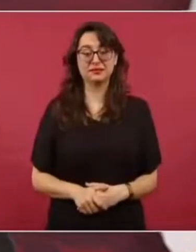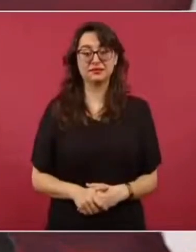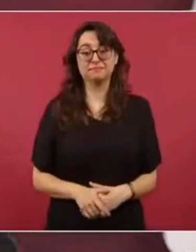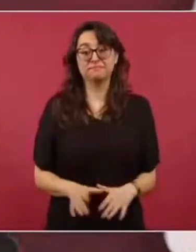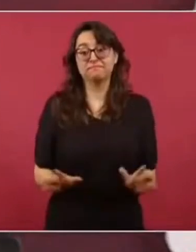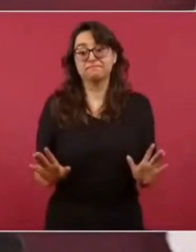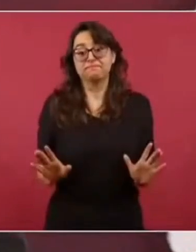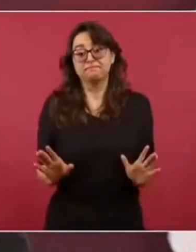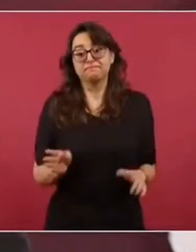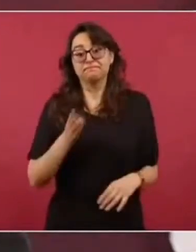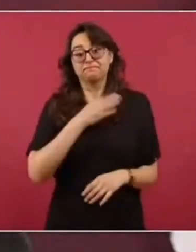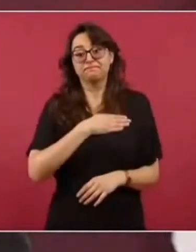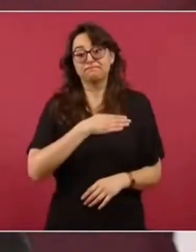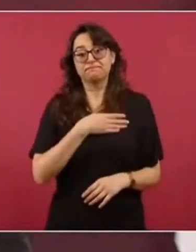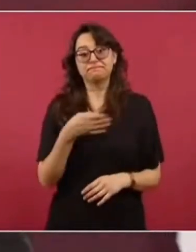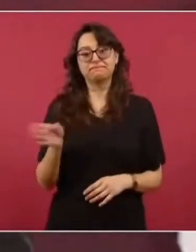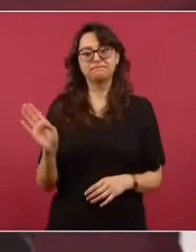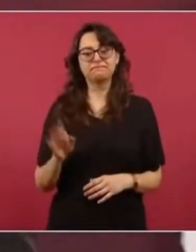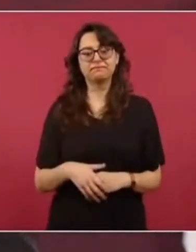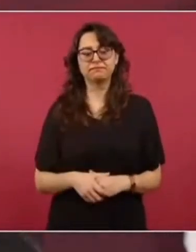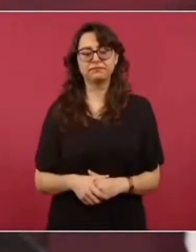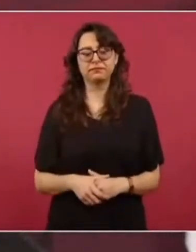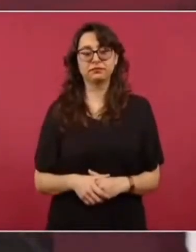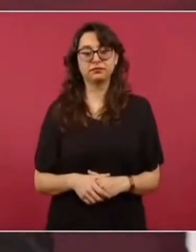Pero bueno,